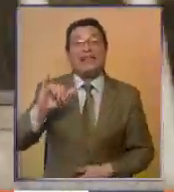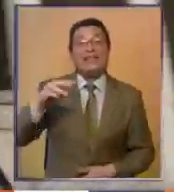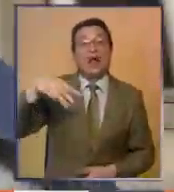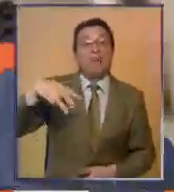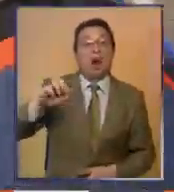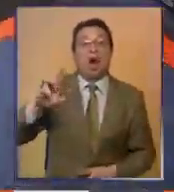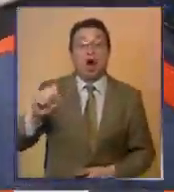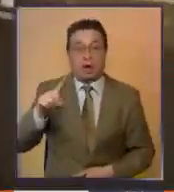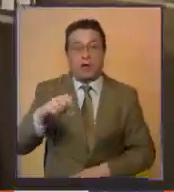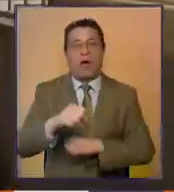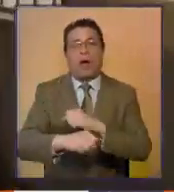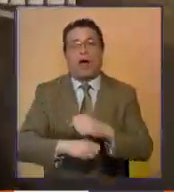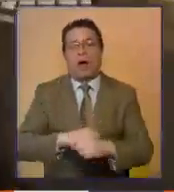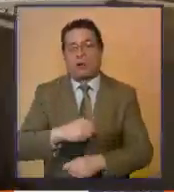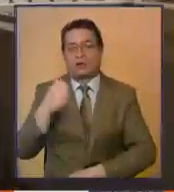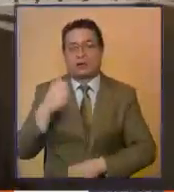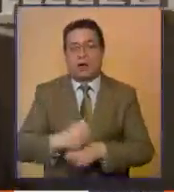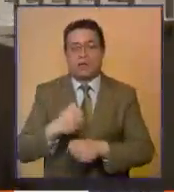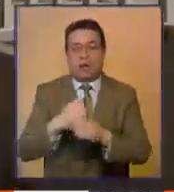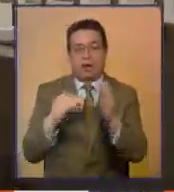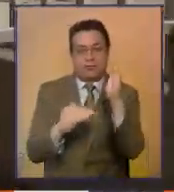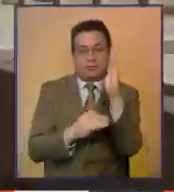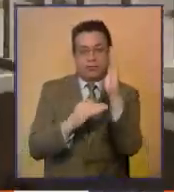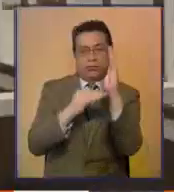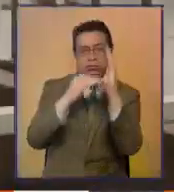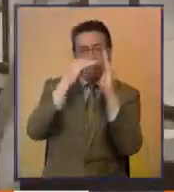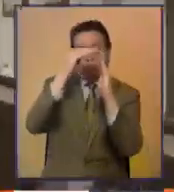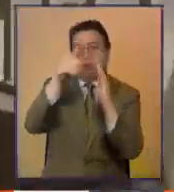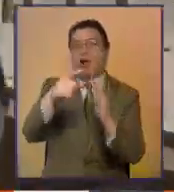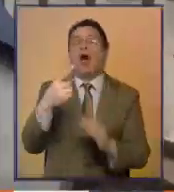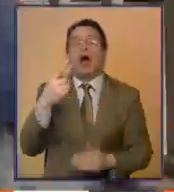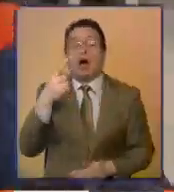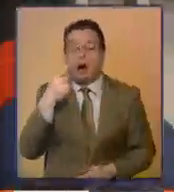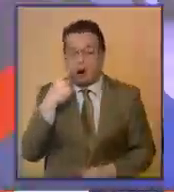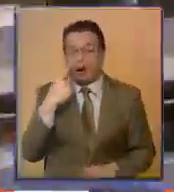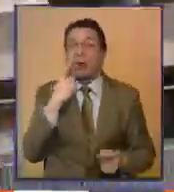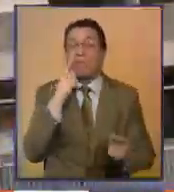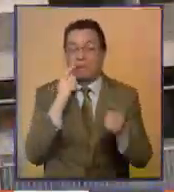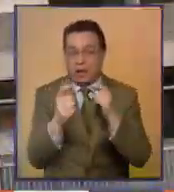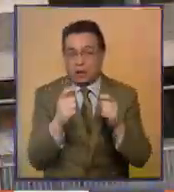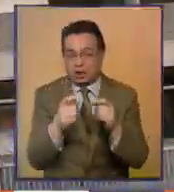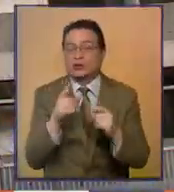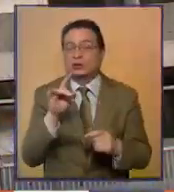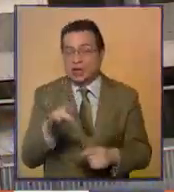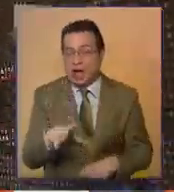suman varios años trabajando en altura y conocen muy de cerca los peligros que enfrentan.